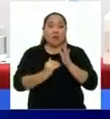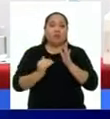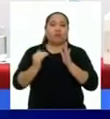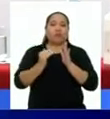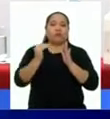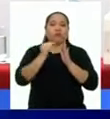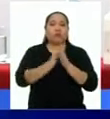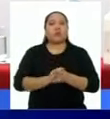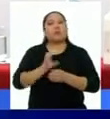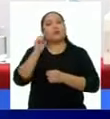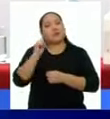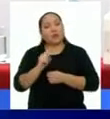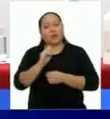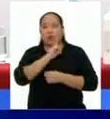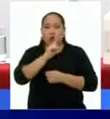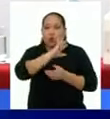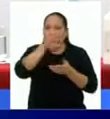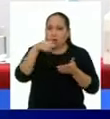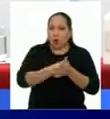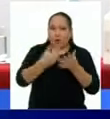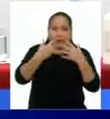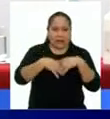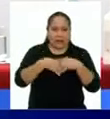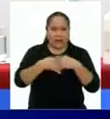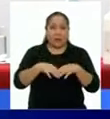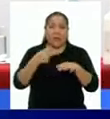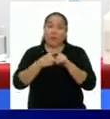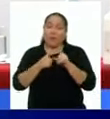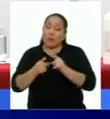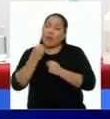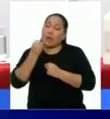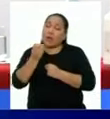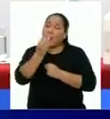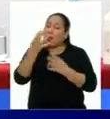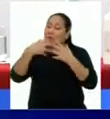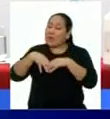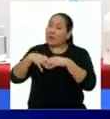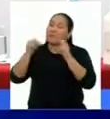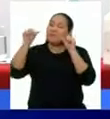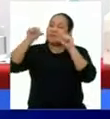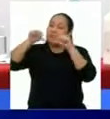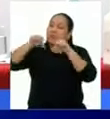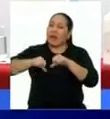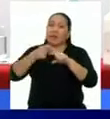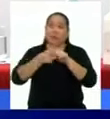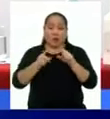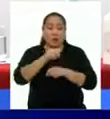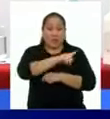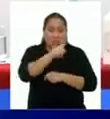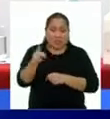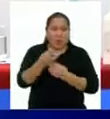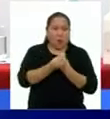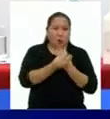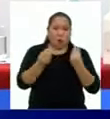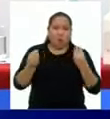No todas, evidentemente, porque hay empresas que la han pasado muy mal. Entonces, este conjunto de